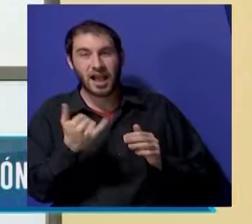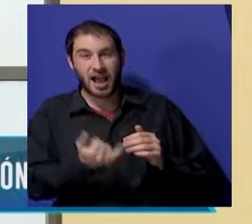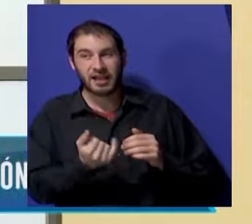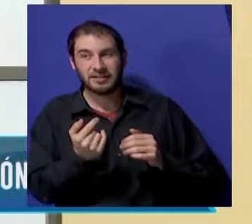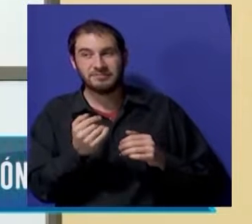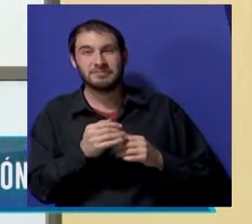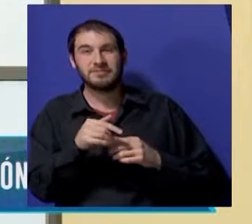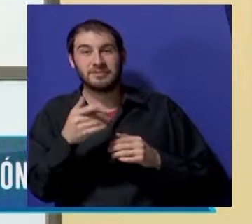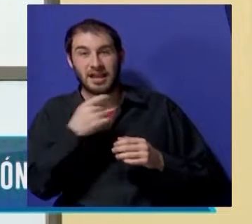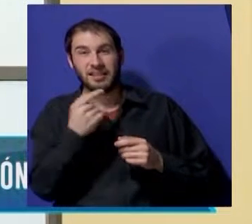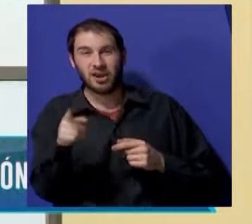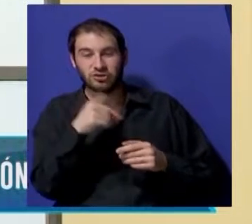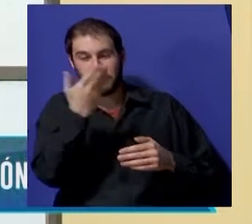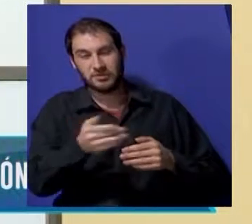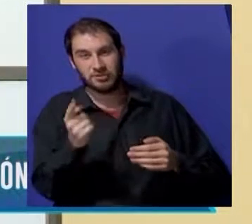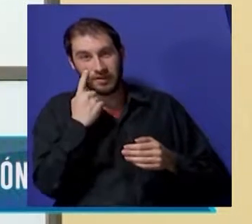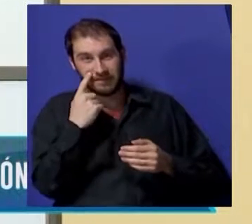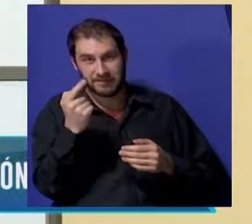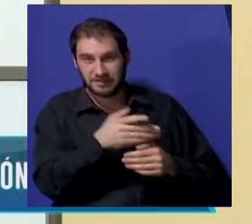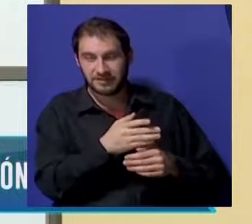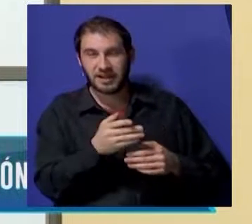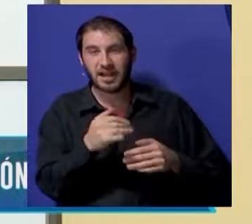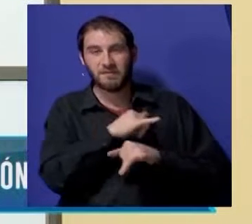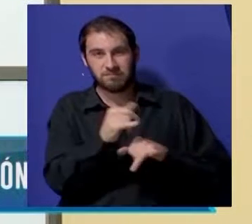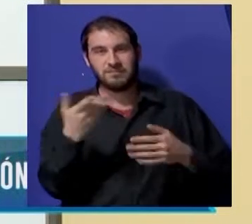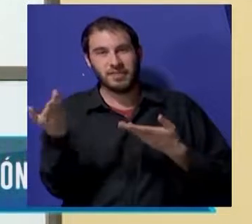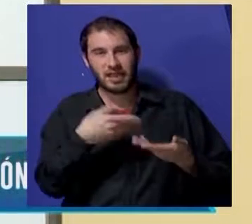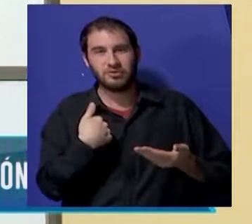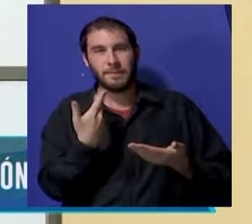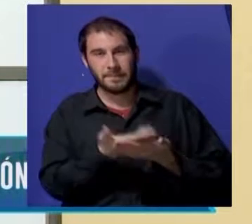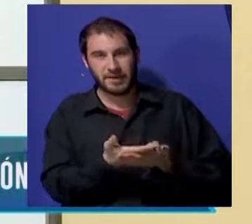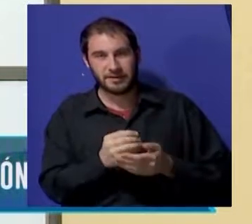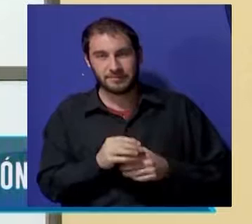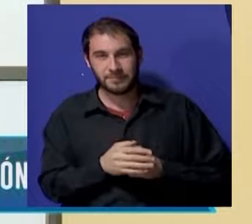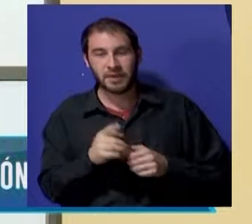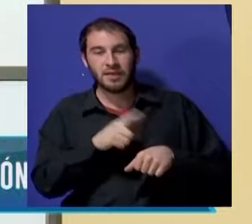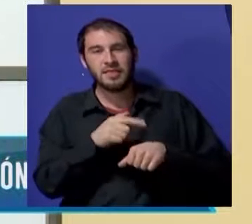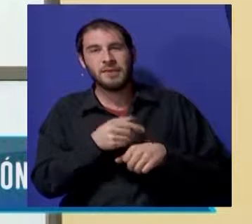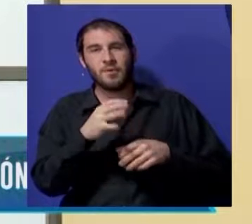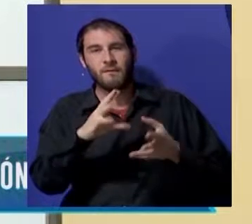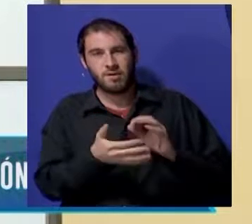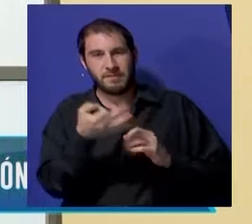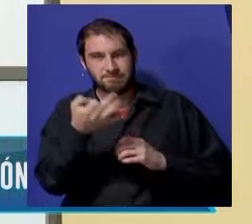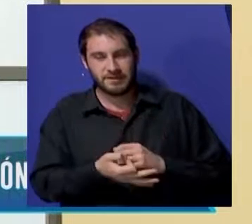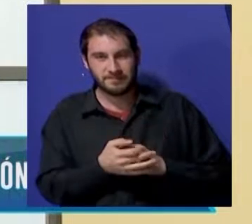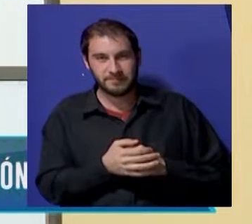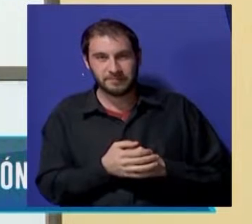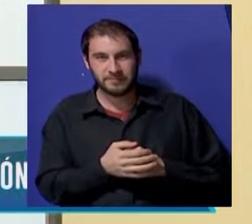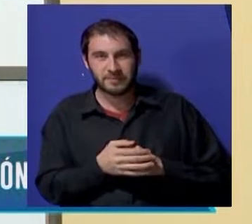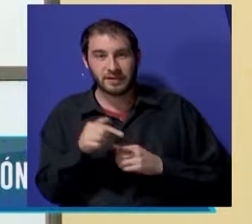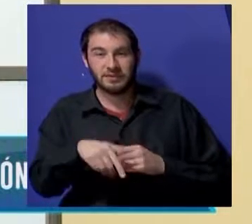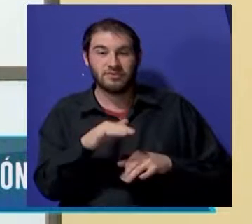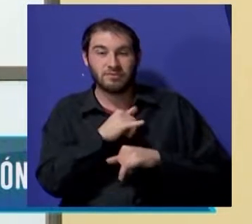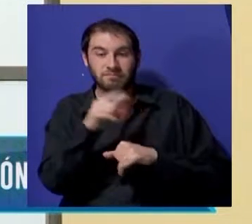dé garantías a nosotros como ciudadanos que nos van a dar la información cuando las pedimos, en tiempo y en forma. Claro. Y eso no está en